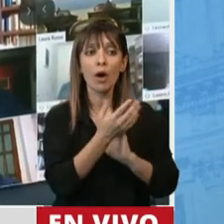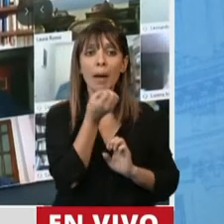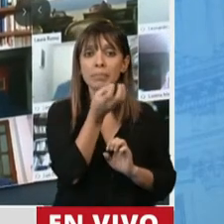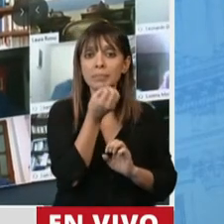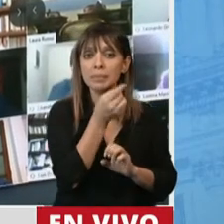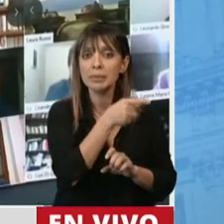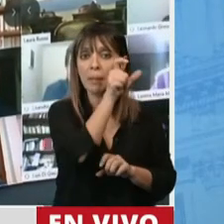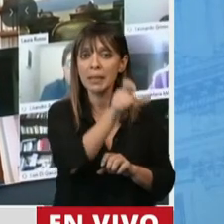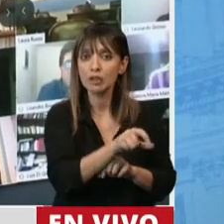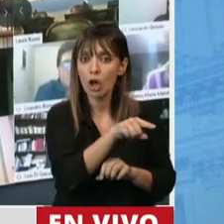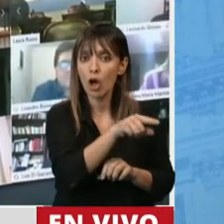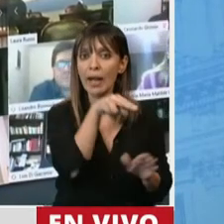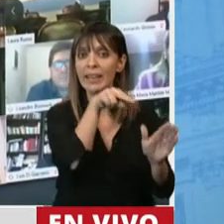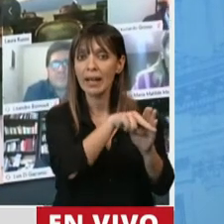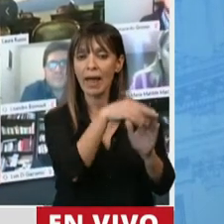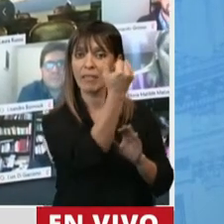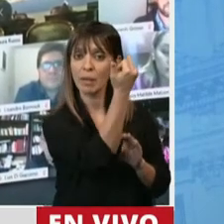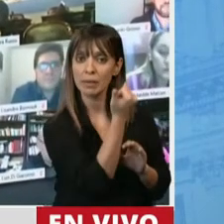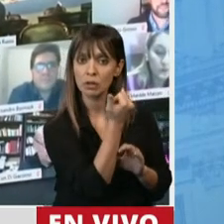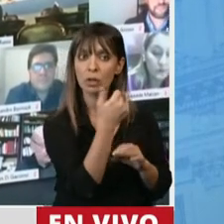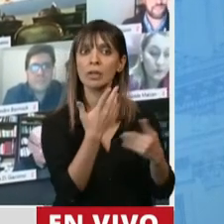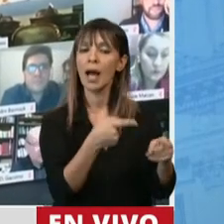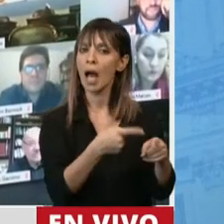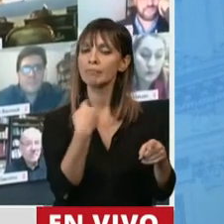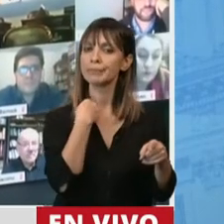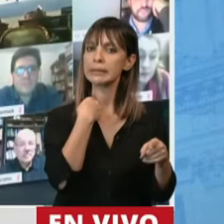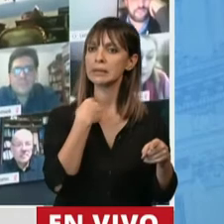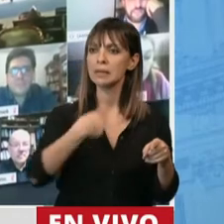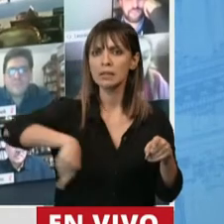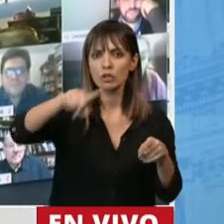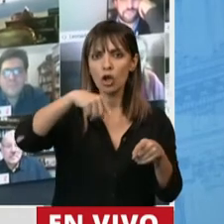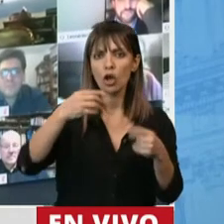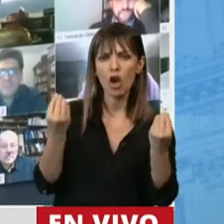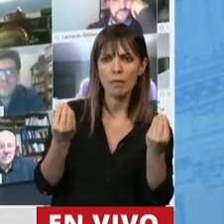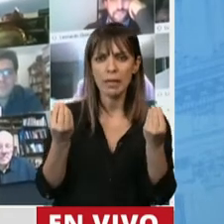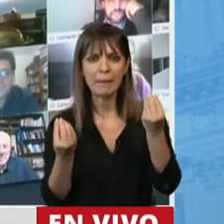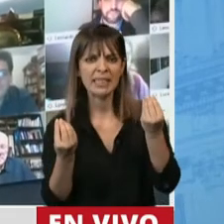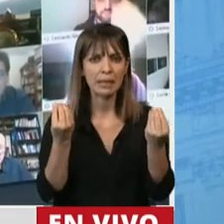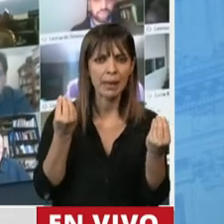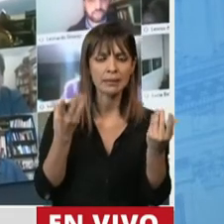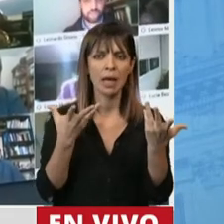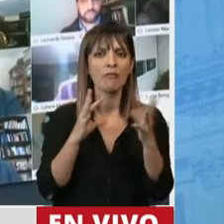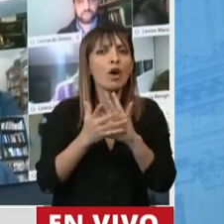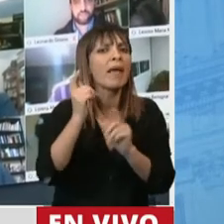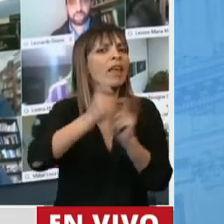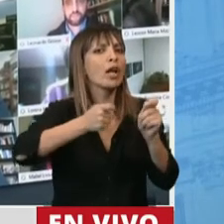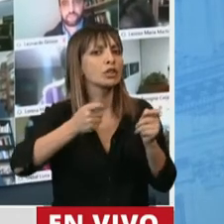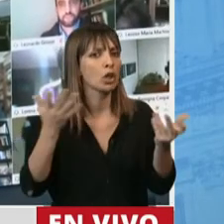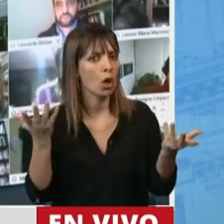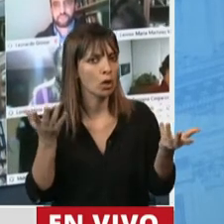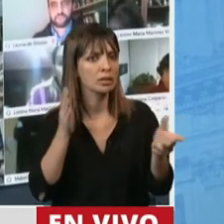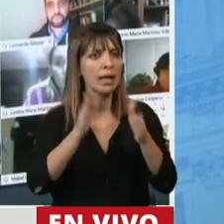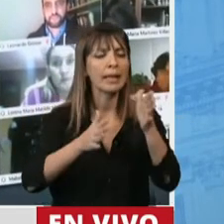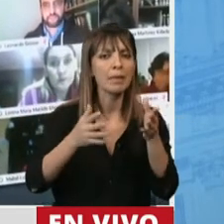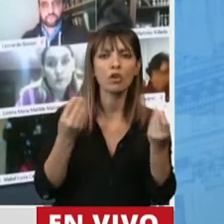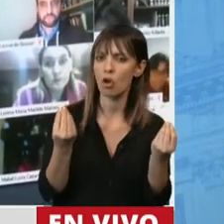ha disparado la necesidad de aclararle a la comunidad algunos aspectos muy importantes en relación a los tratamientos